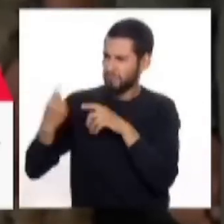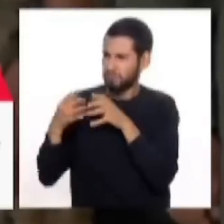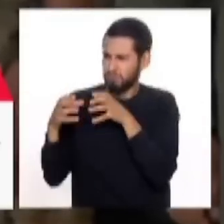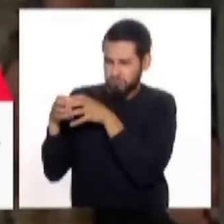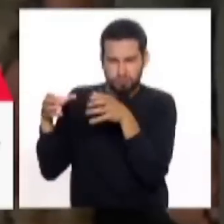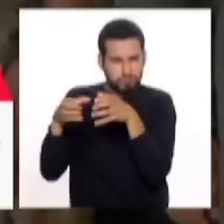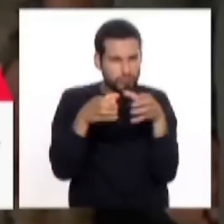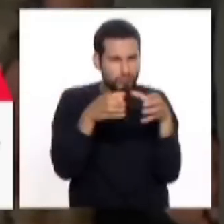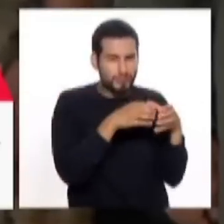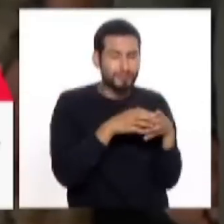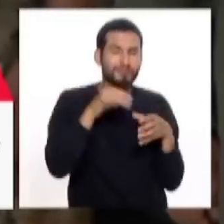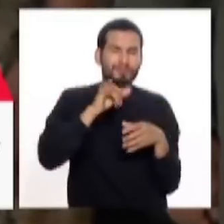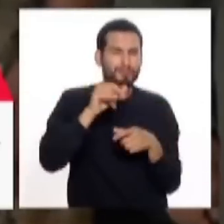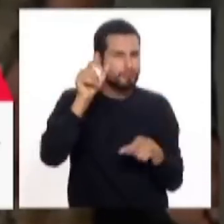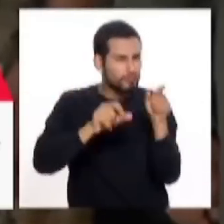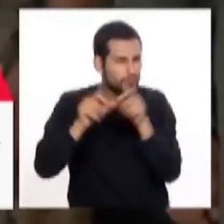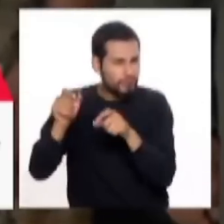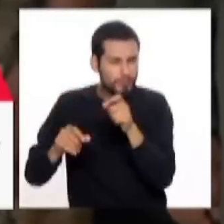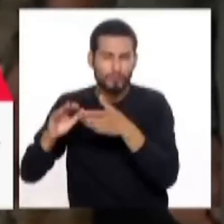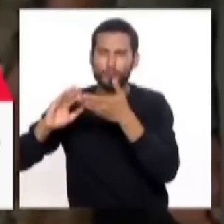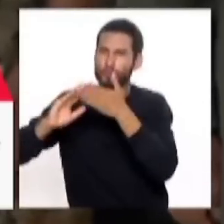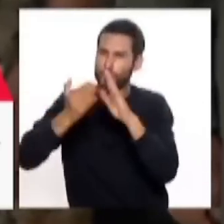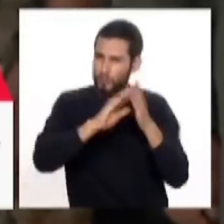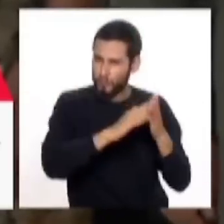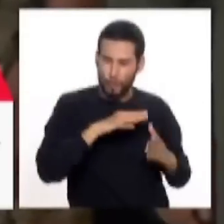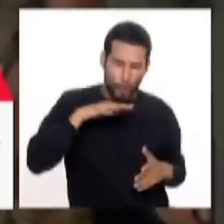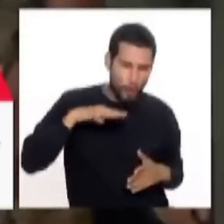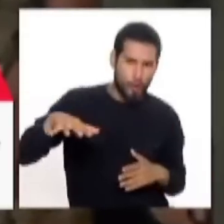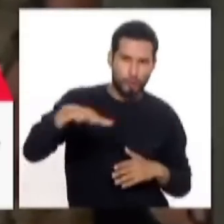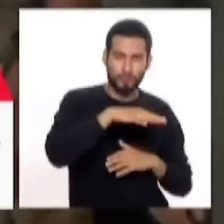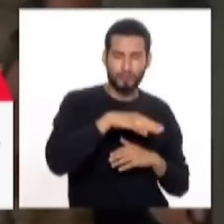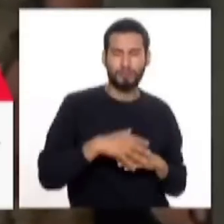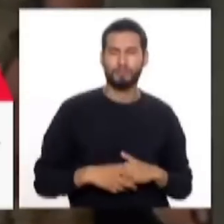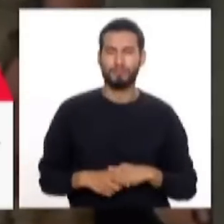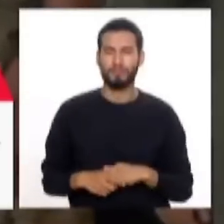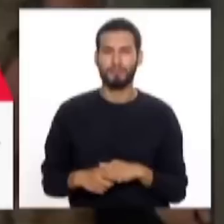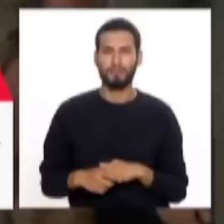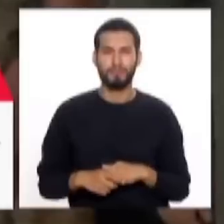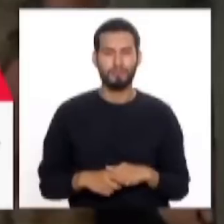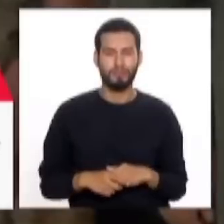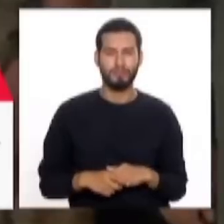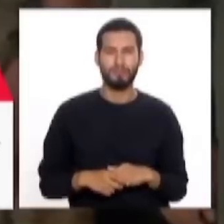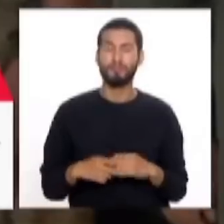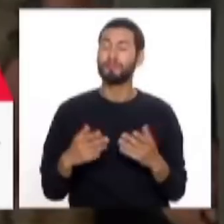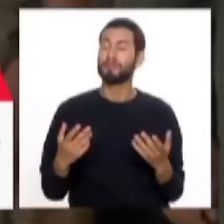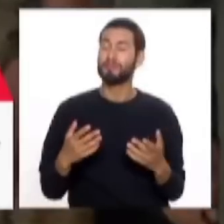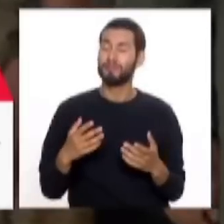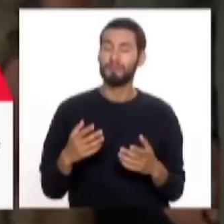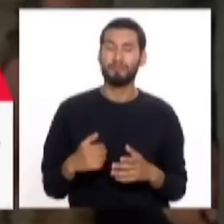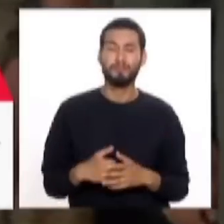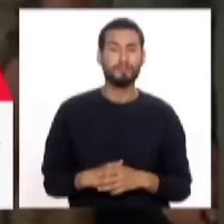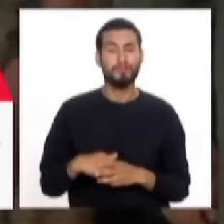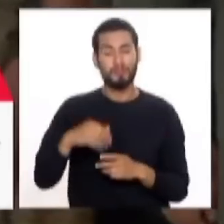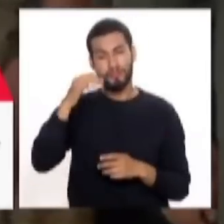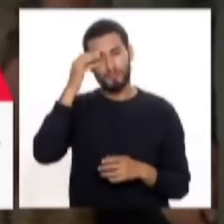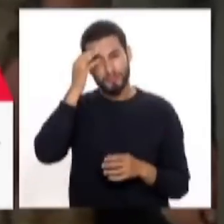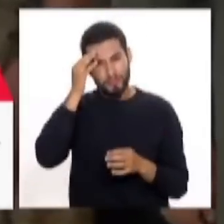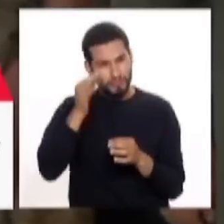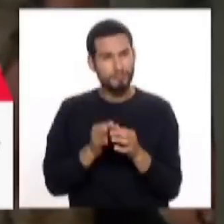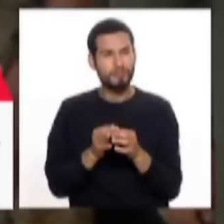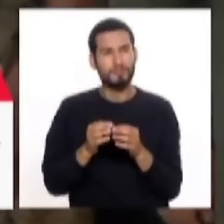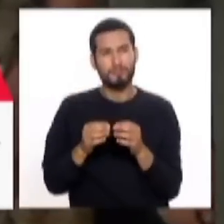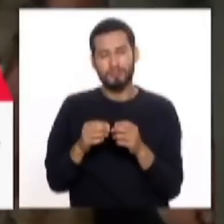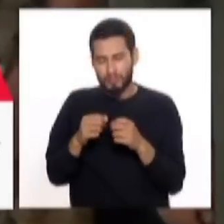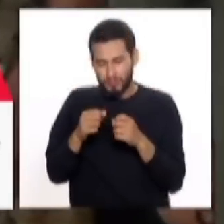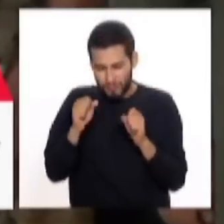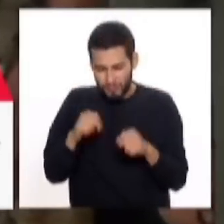la población civil, de la comunidad en general. La fe que empieza